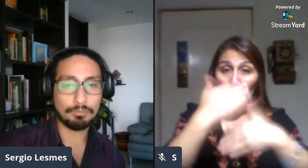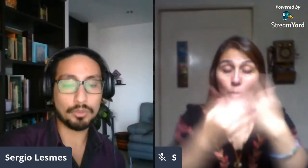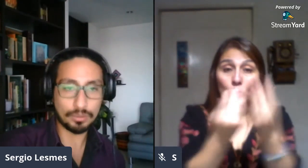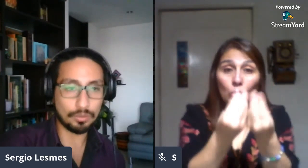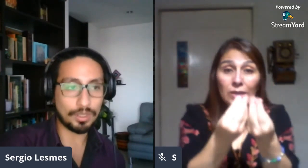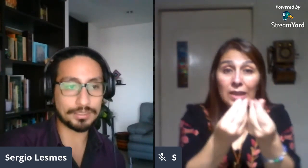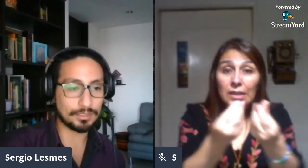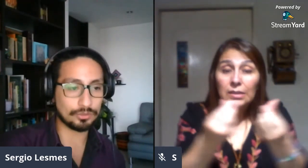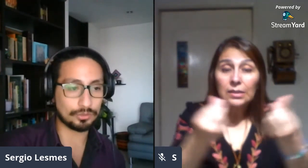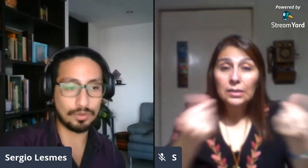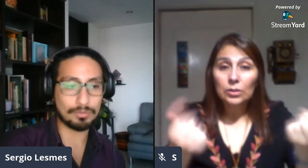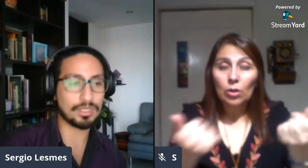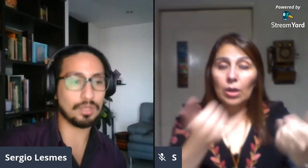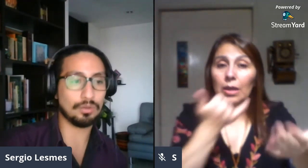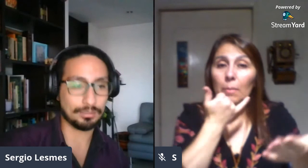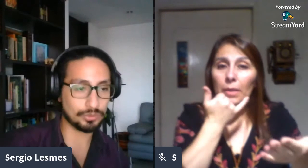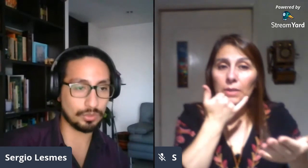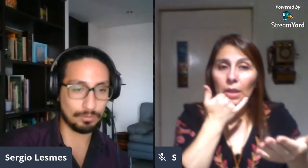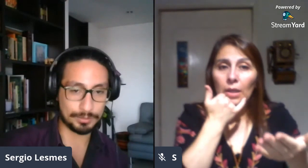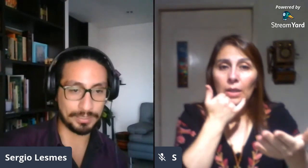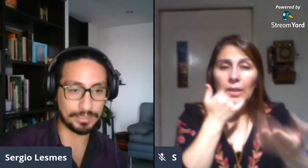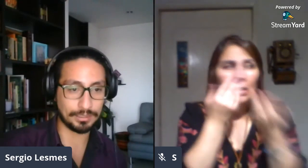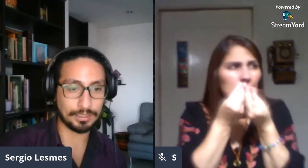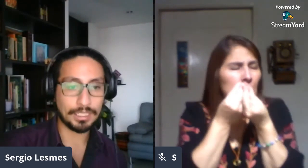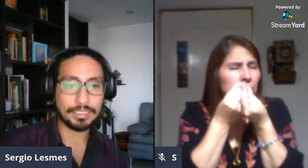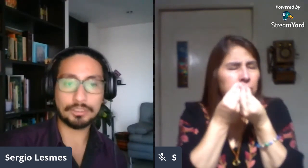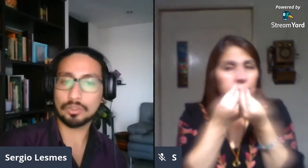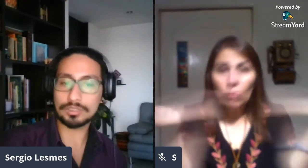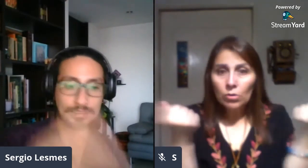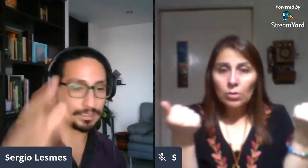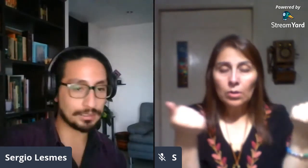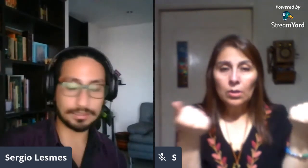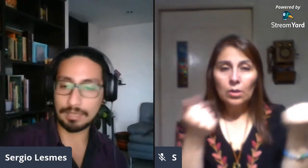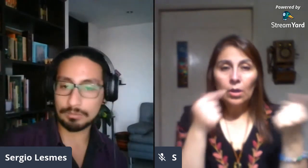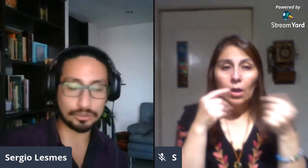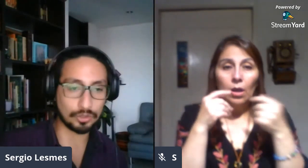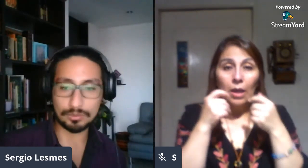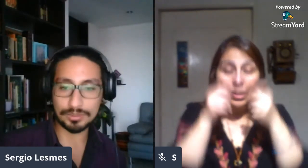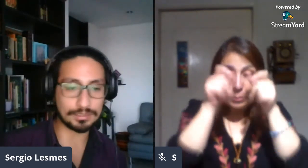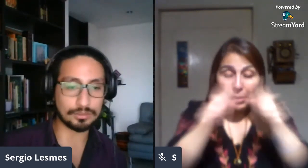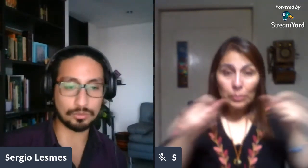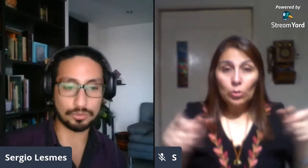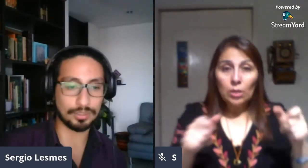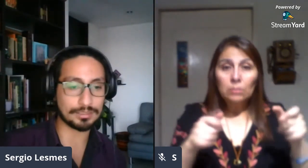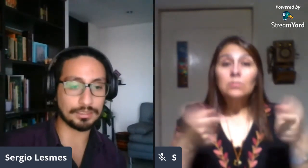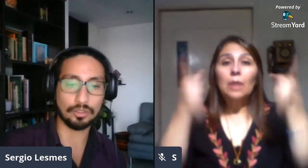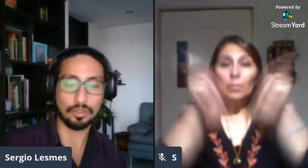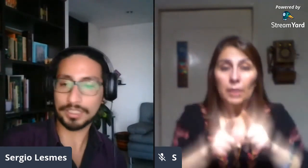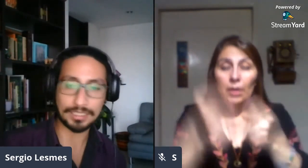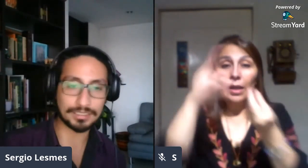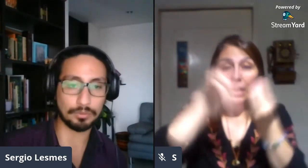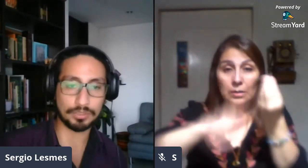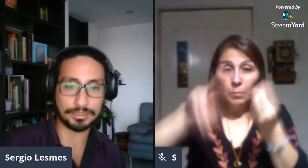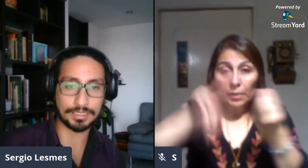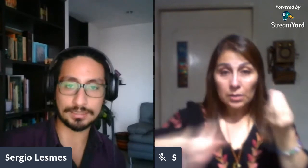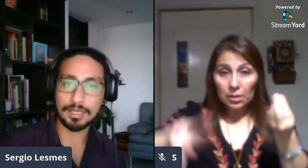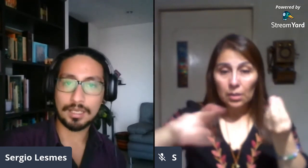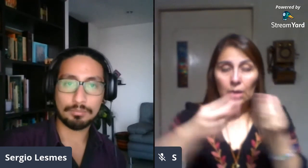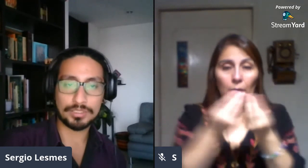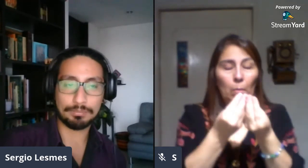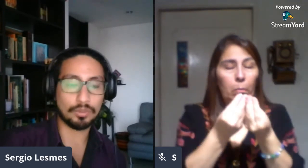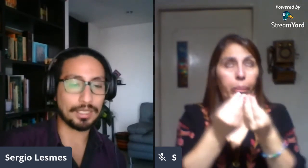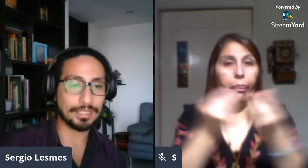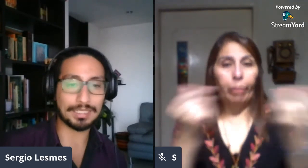extinción, muy seguramente nosotros no vamos a durar mucho como especie. Y todas estas, digamos, y todas nuestras discusiones ideológicas y